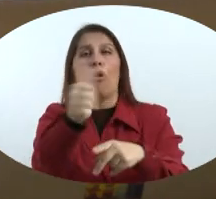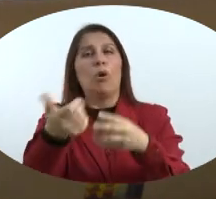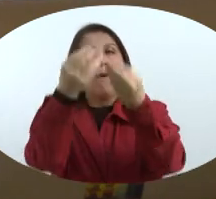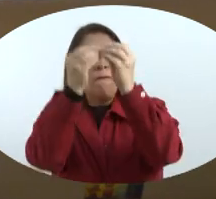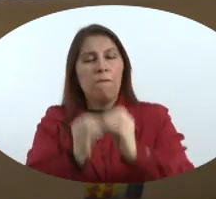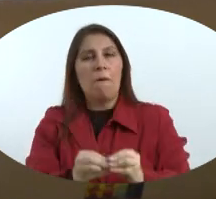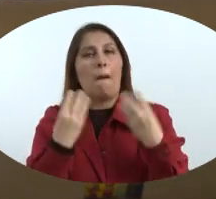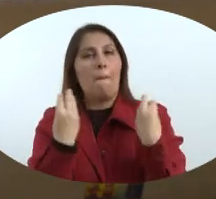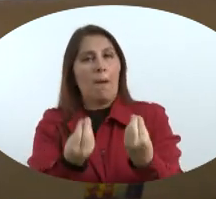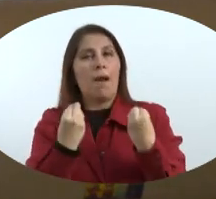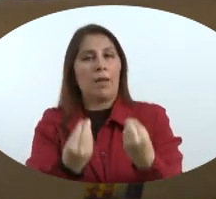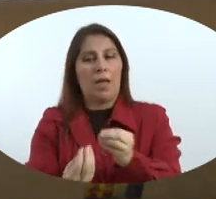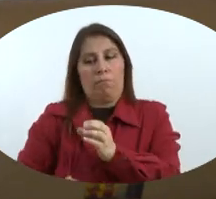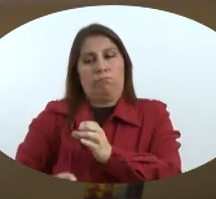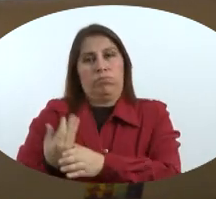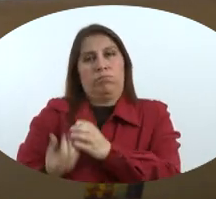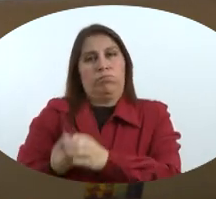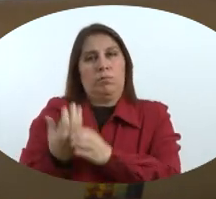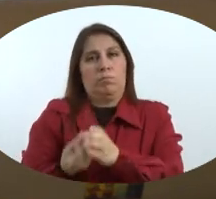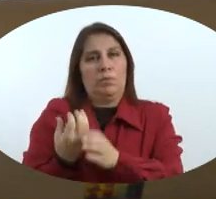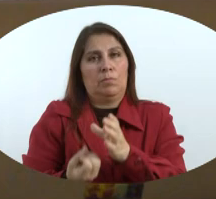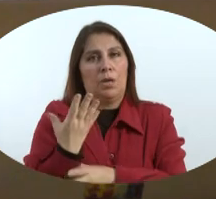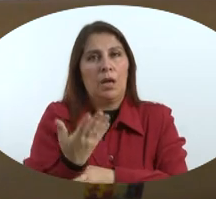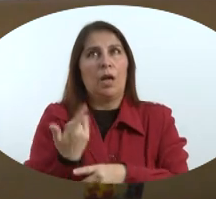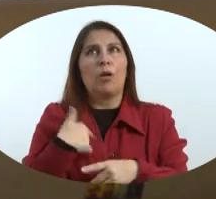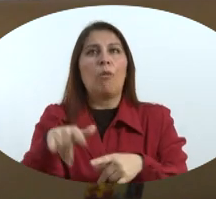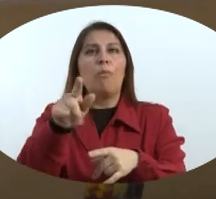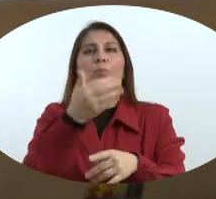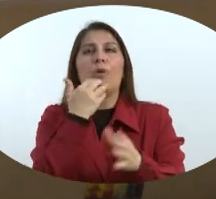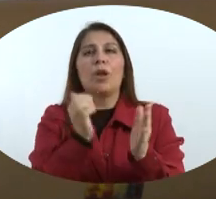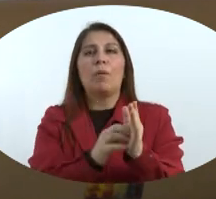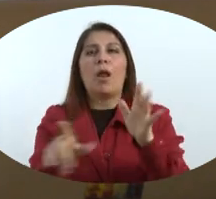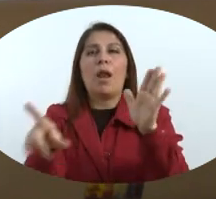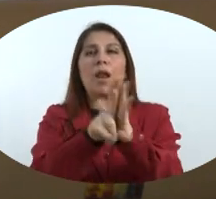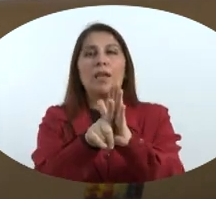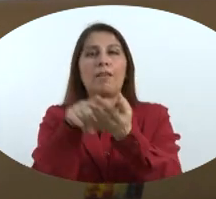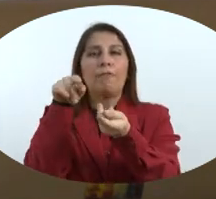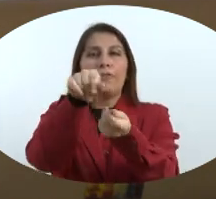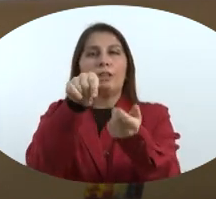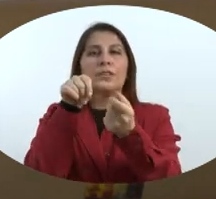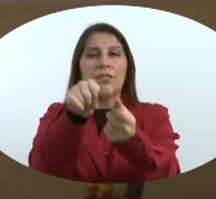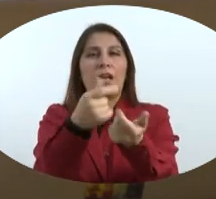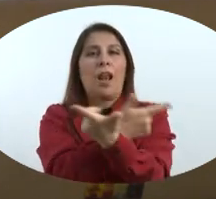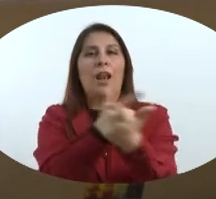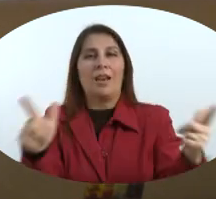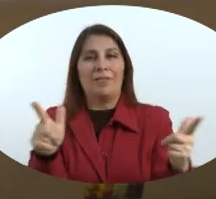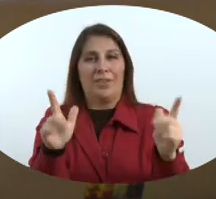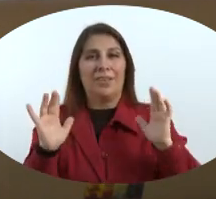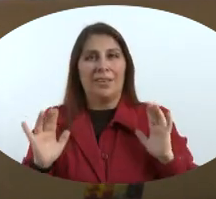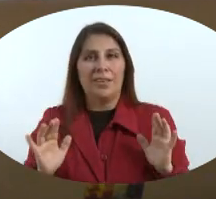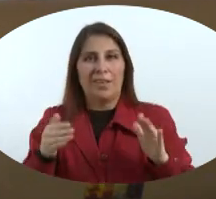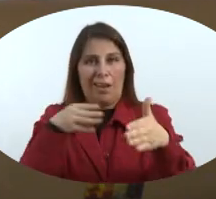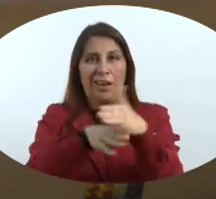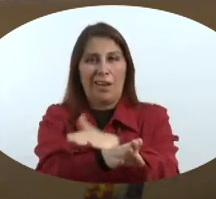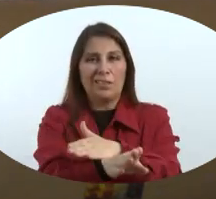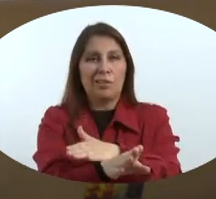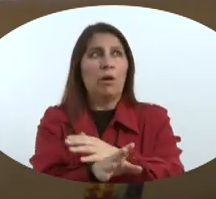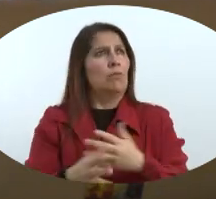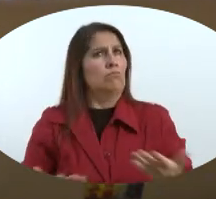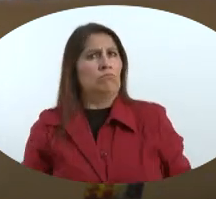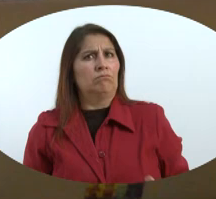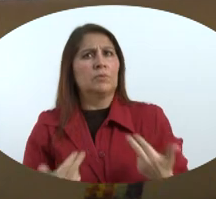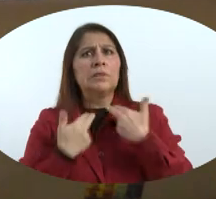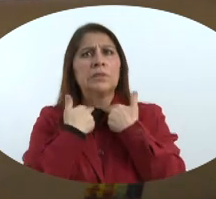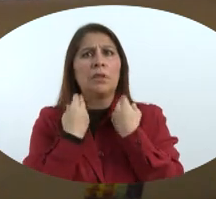figuras que van a venir creando con la implementación de la ley final de financiación contingente al ingreso y que incluso hay